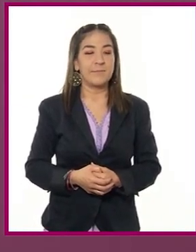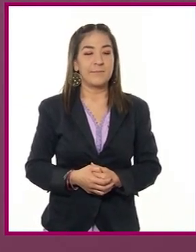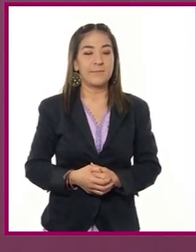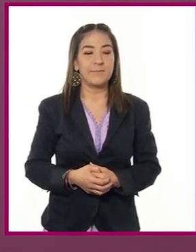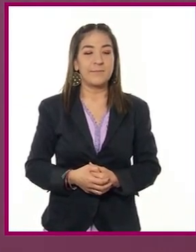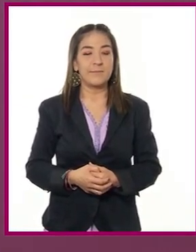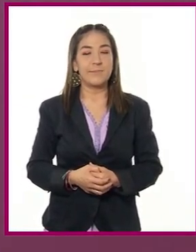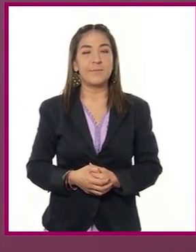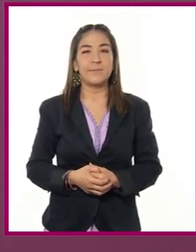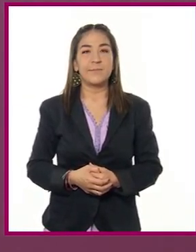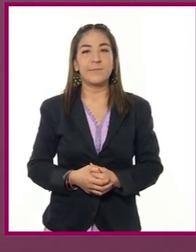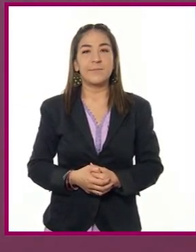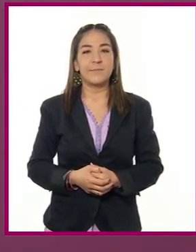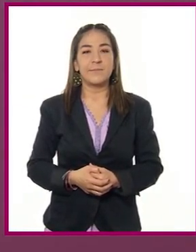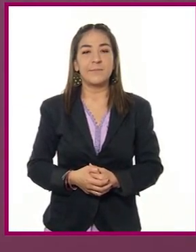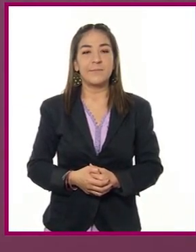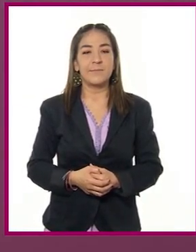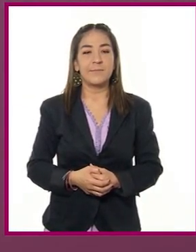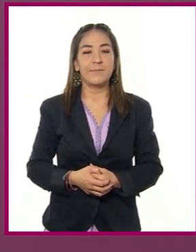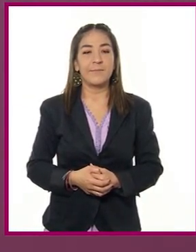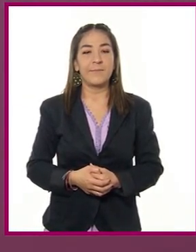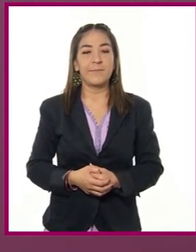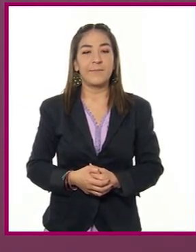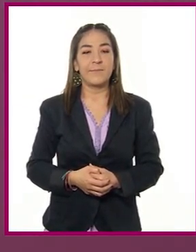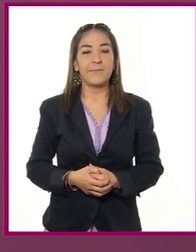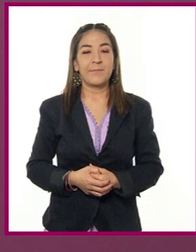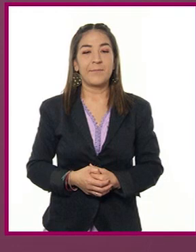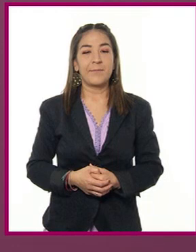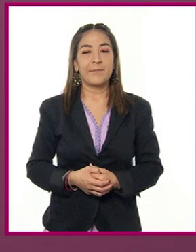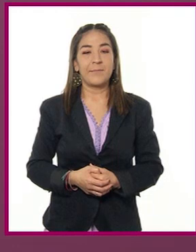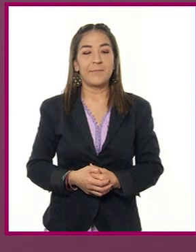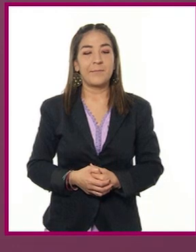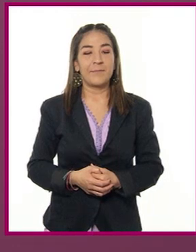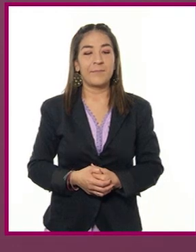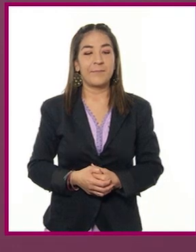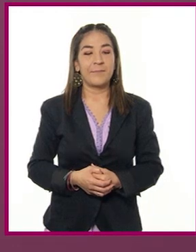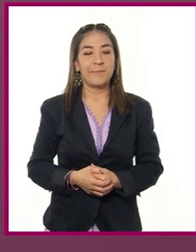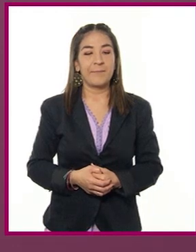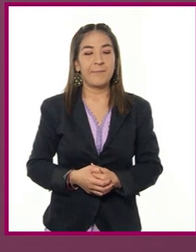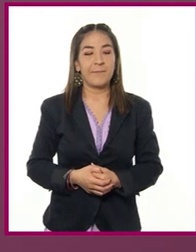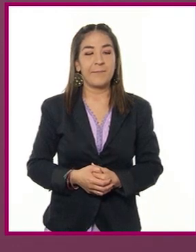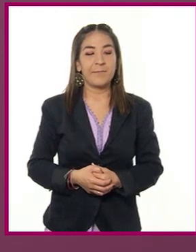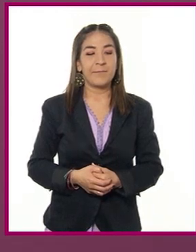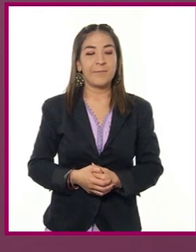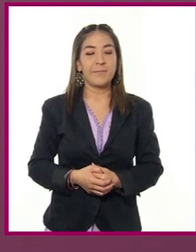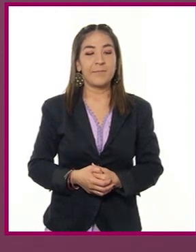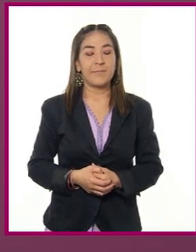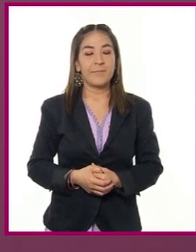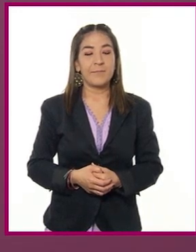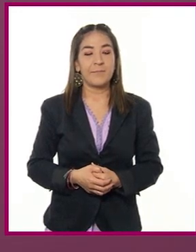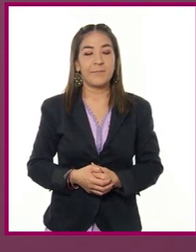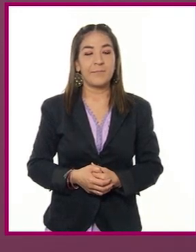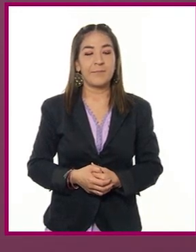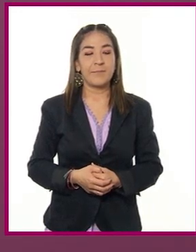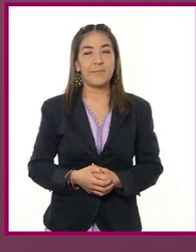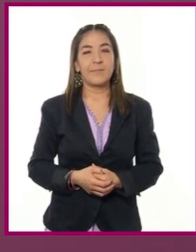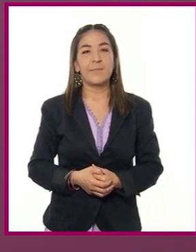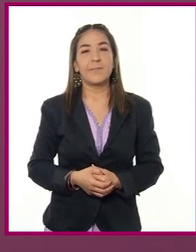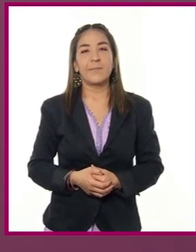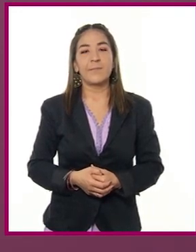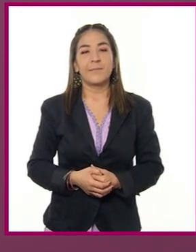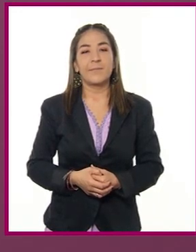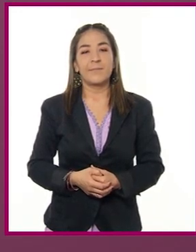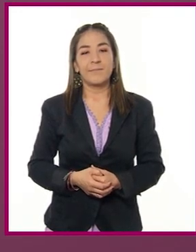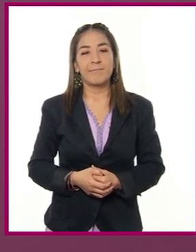British Rail, Associated British Ports, la National Freight Corporation, plantas de energía y